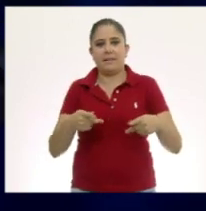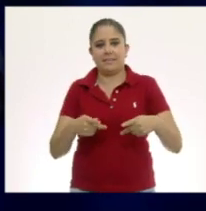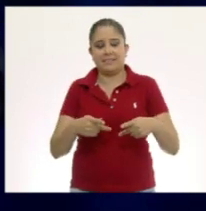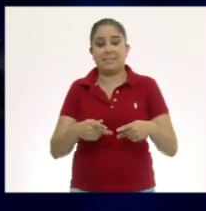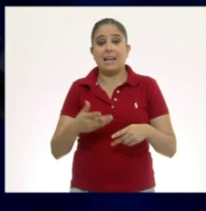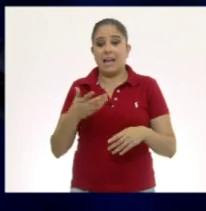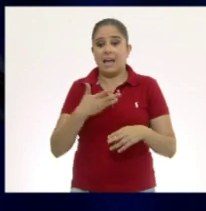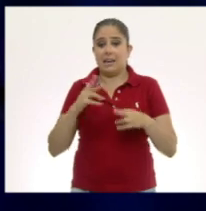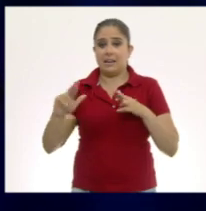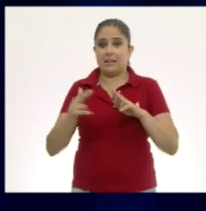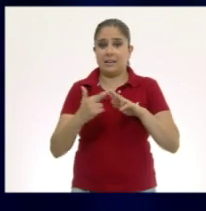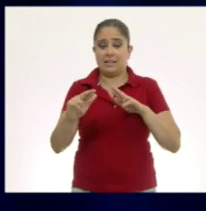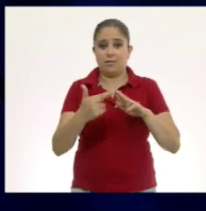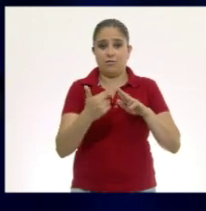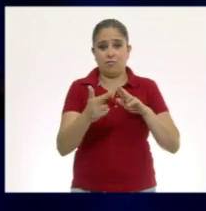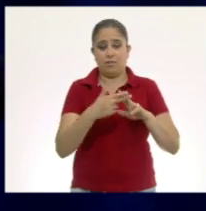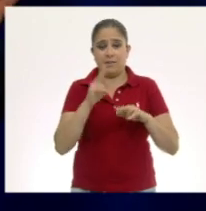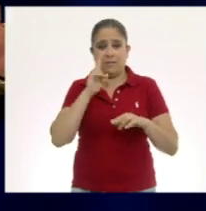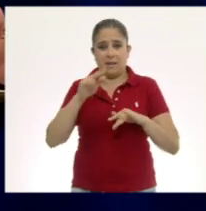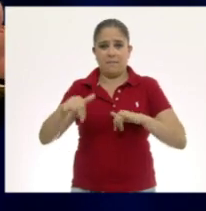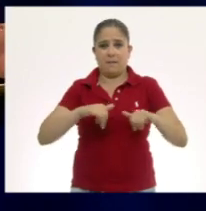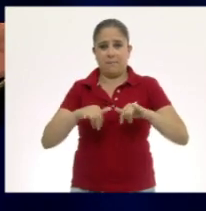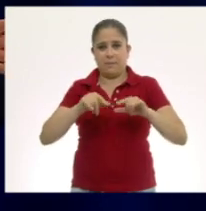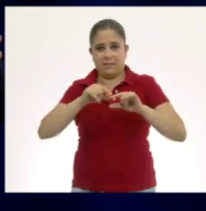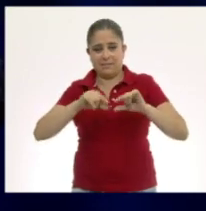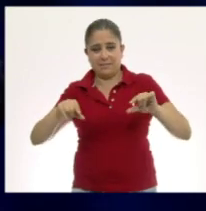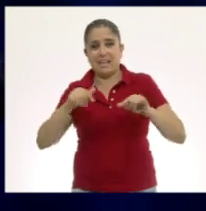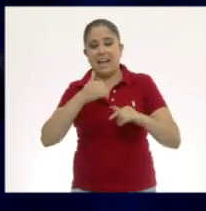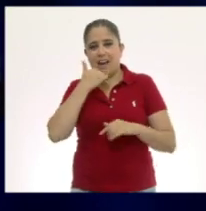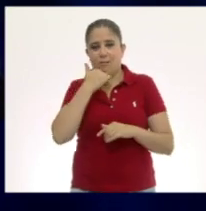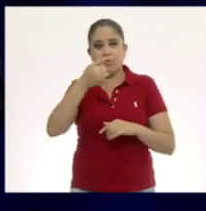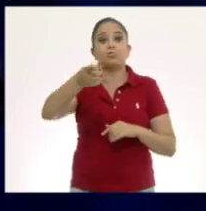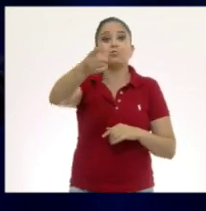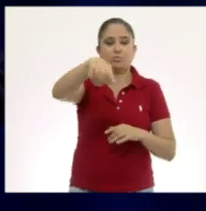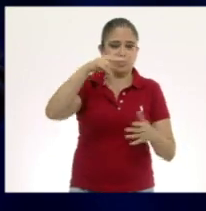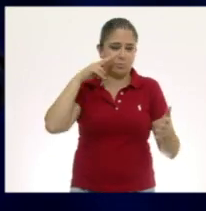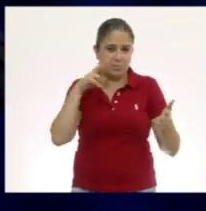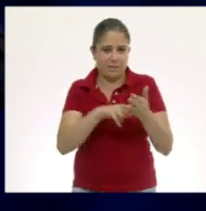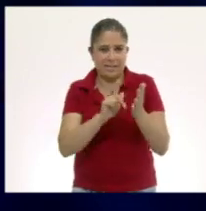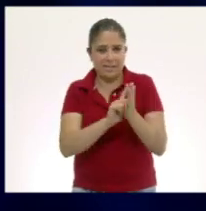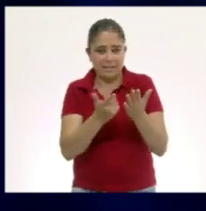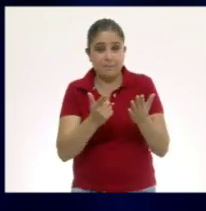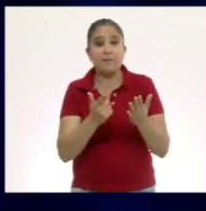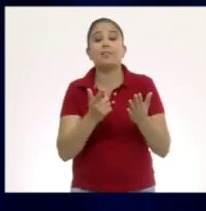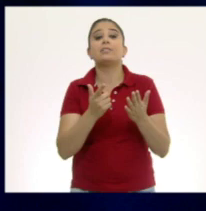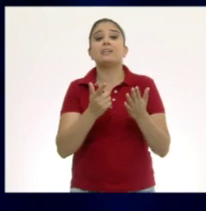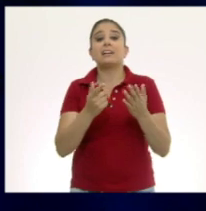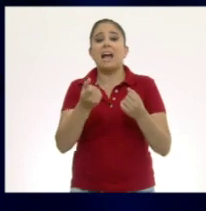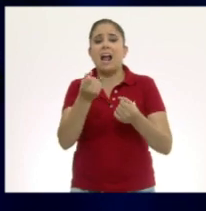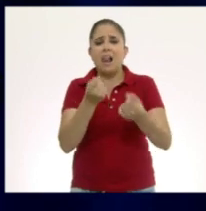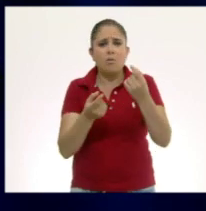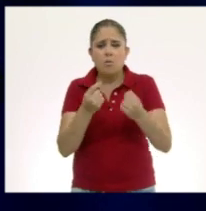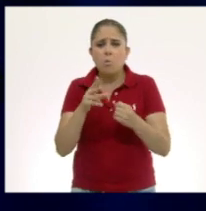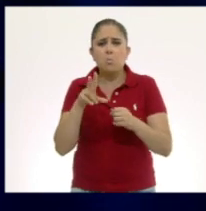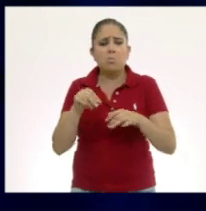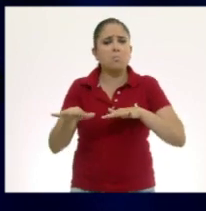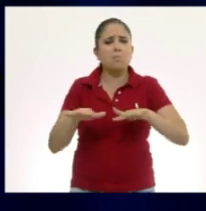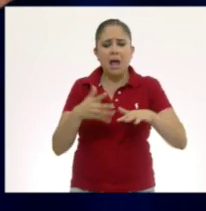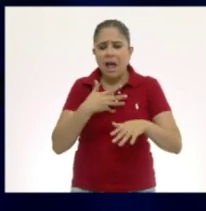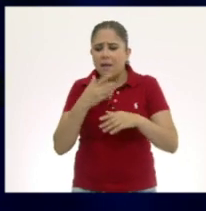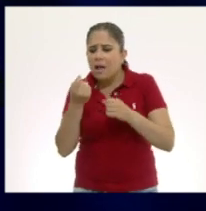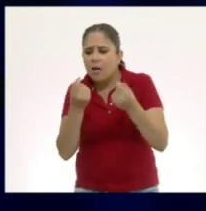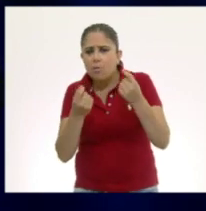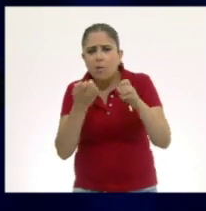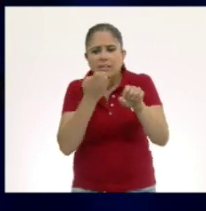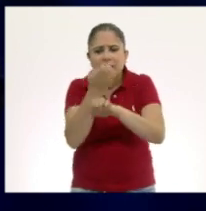hay regiones, como pudimos ver en el mapa, y que invito a nuestros alumnos en casa a que lo vean, donde prácticamente no se dan movimientos de este